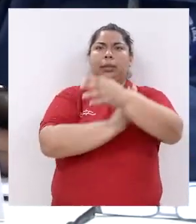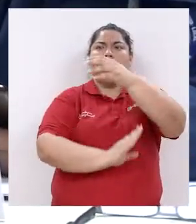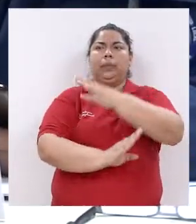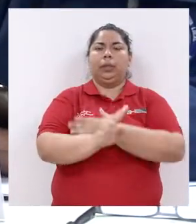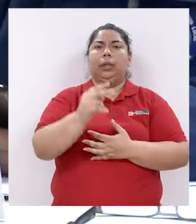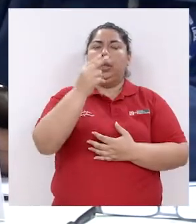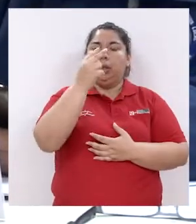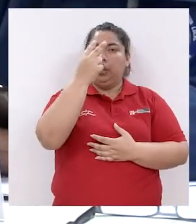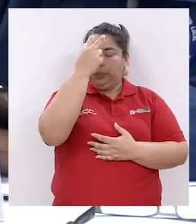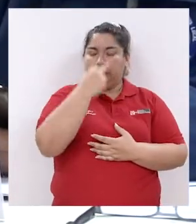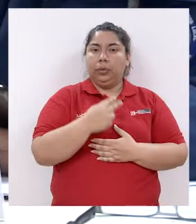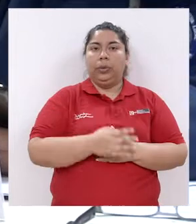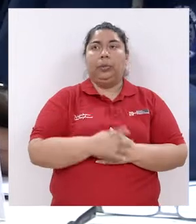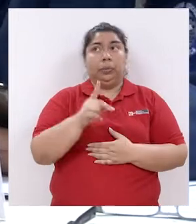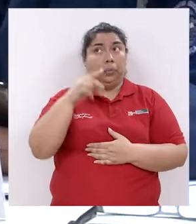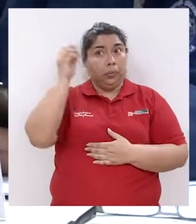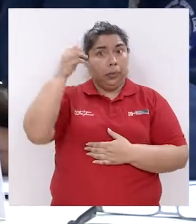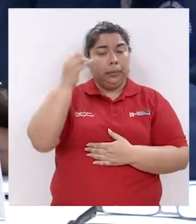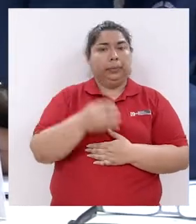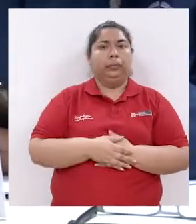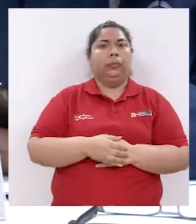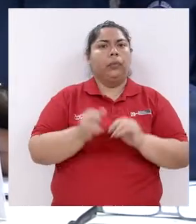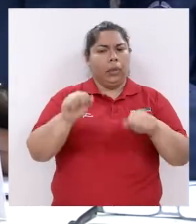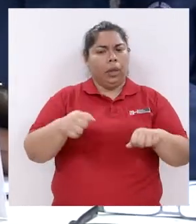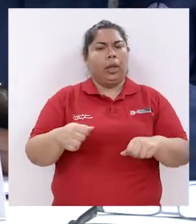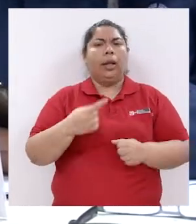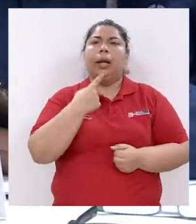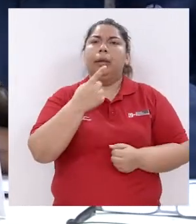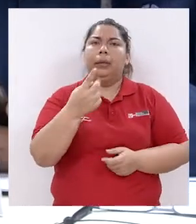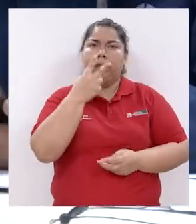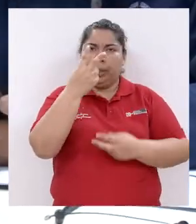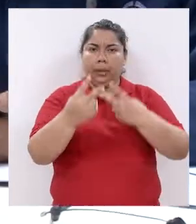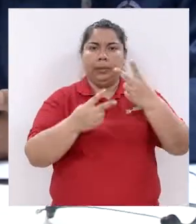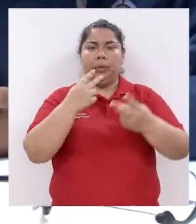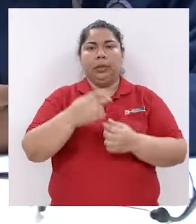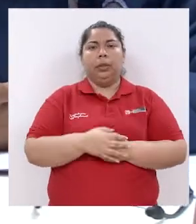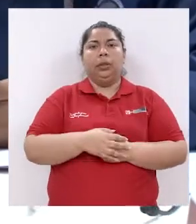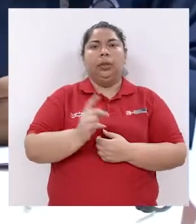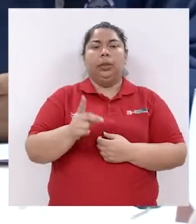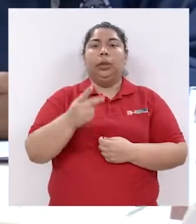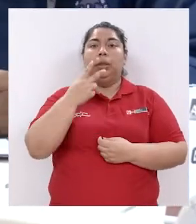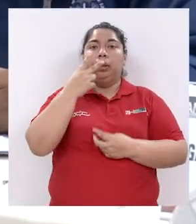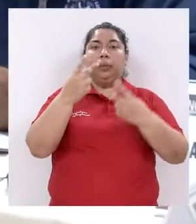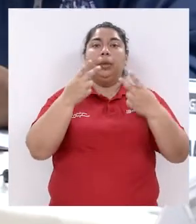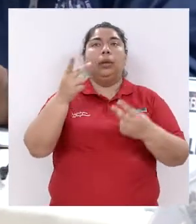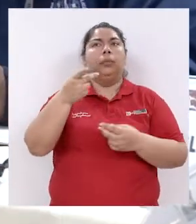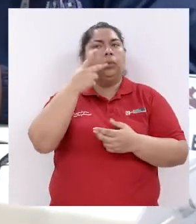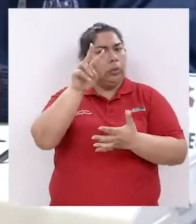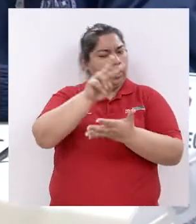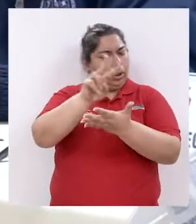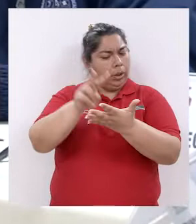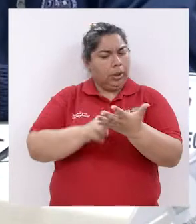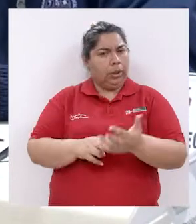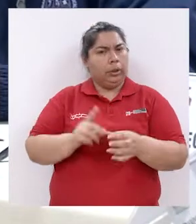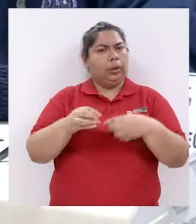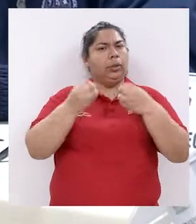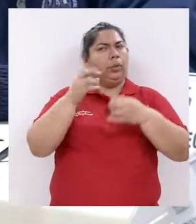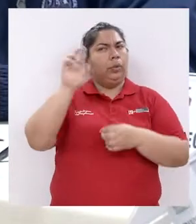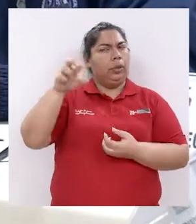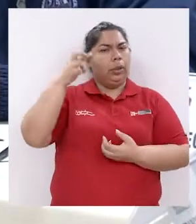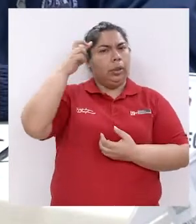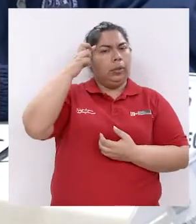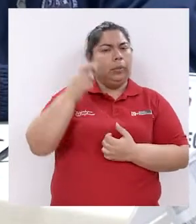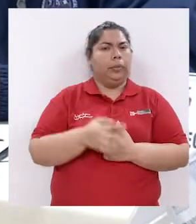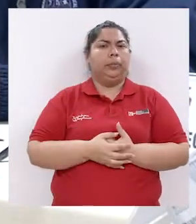discapacidad visual. ¿De acuerdo? Entonces, ahí veamos y miren y hagan un análisis también, no solamente